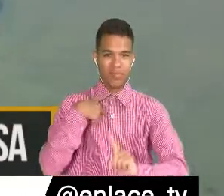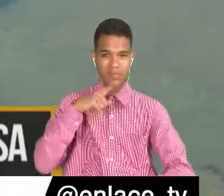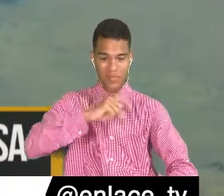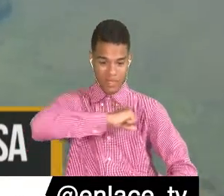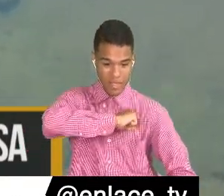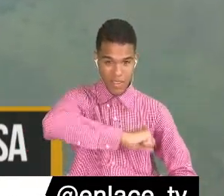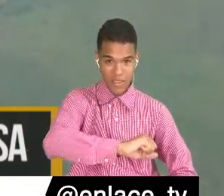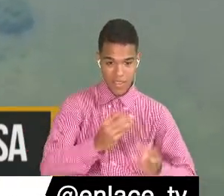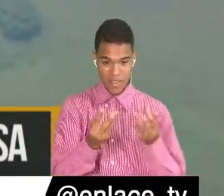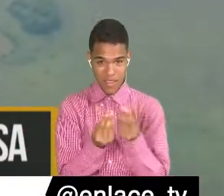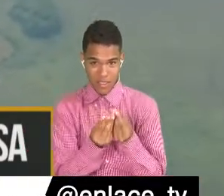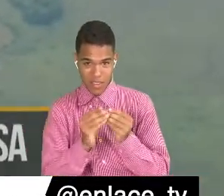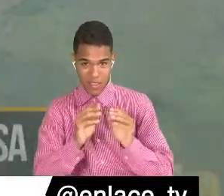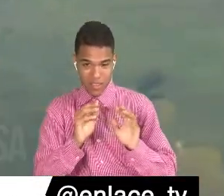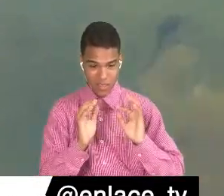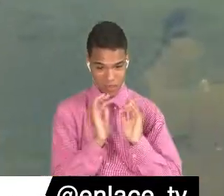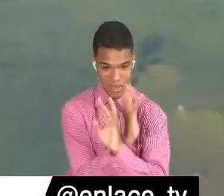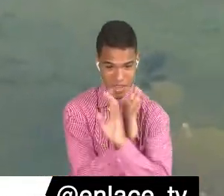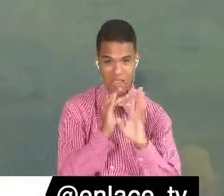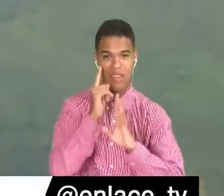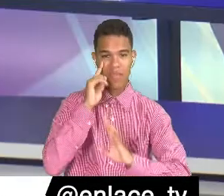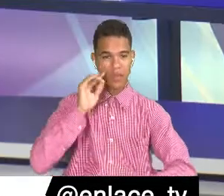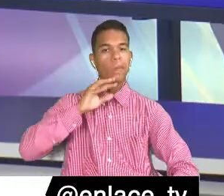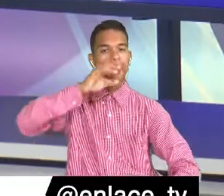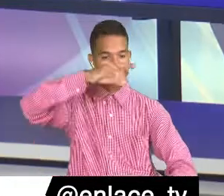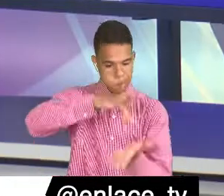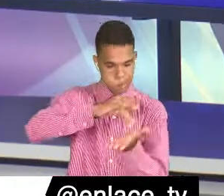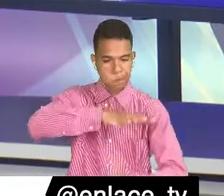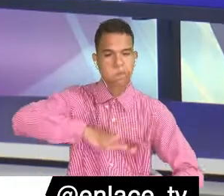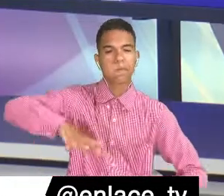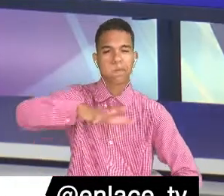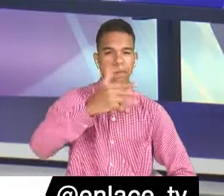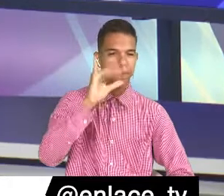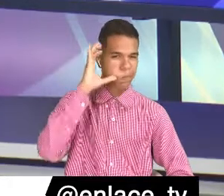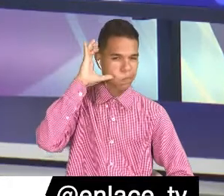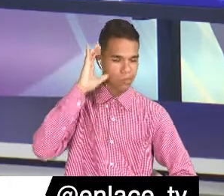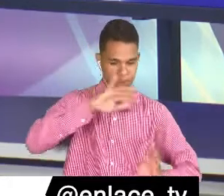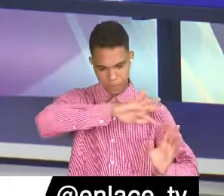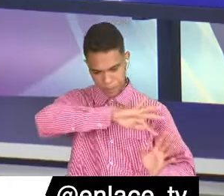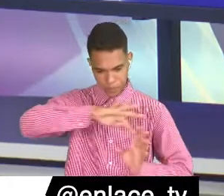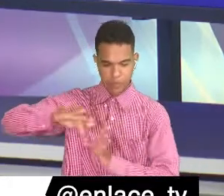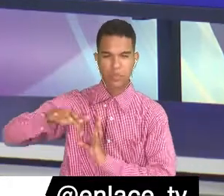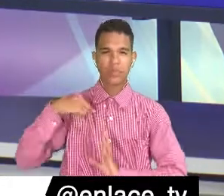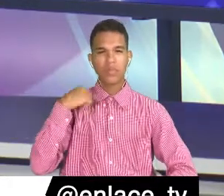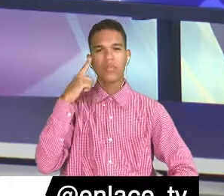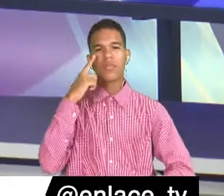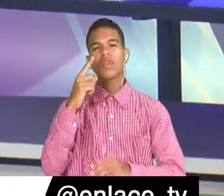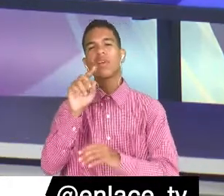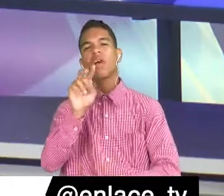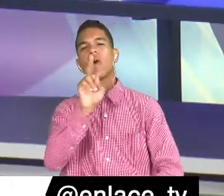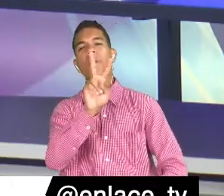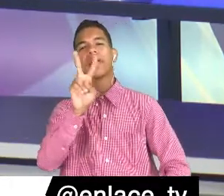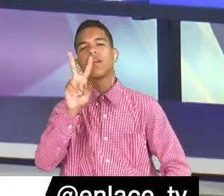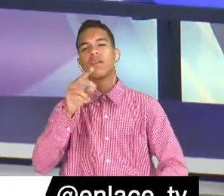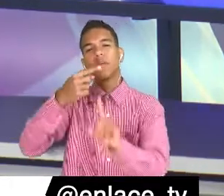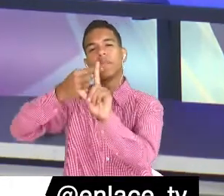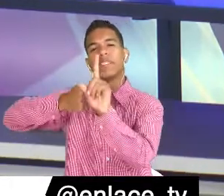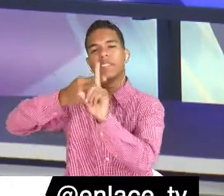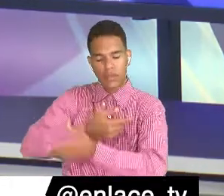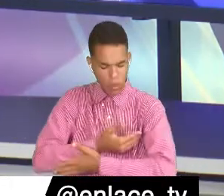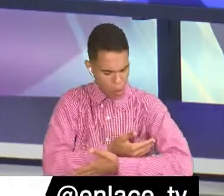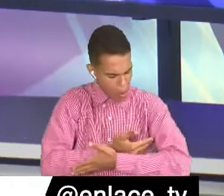para responsabilizarse de la situación. En otras noticias, un menor de 22 meses de nacido murió ahogado en